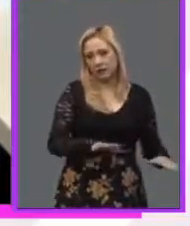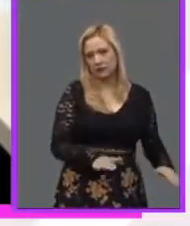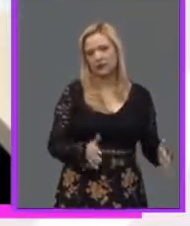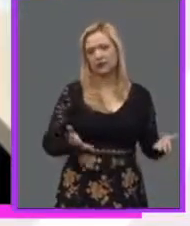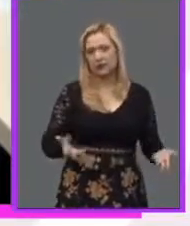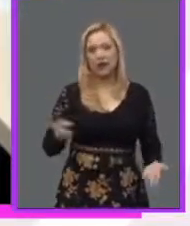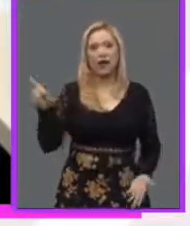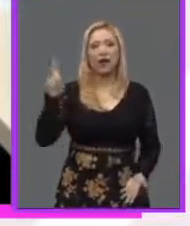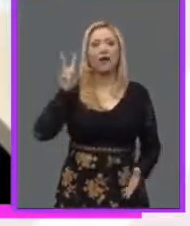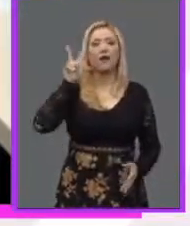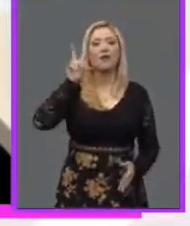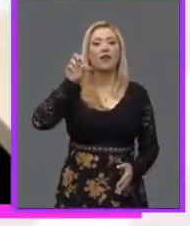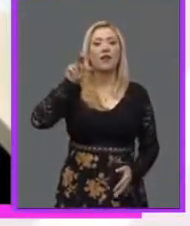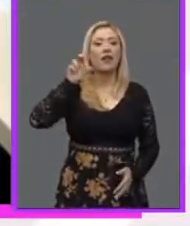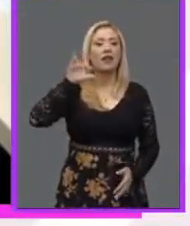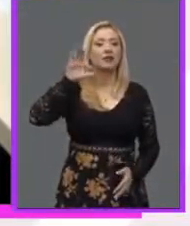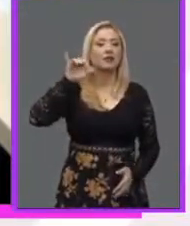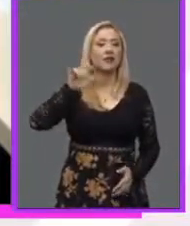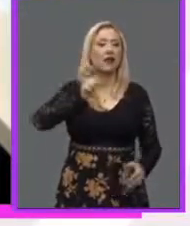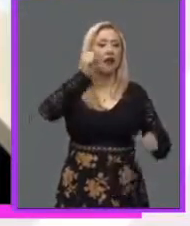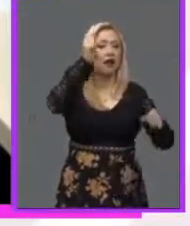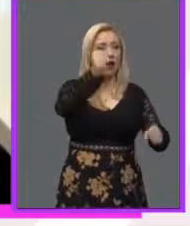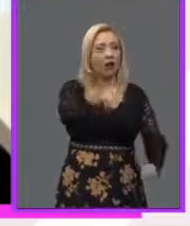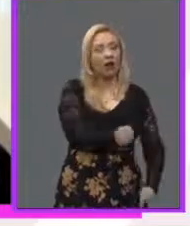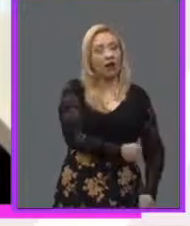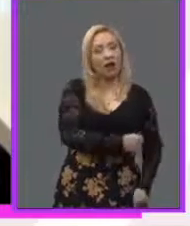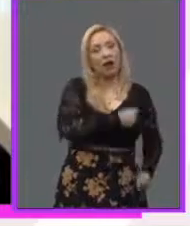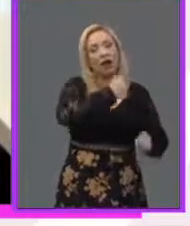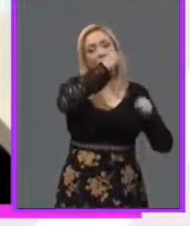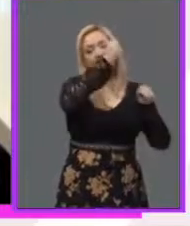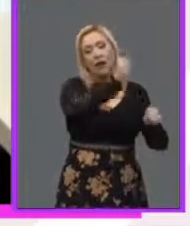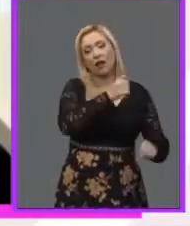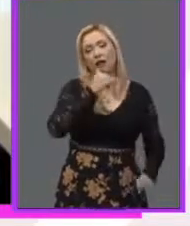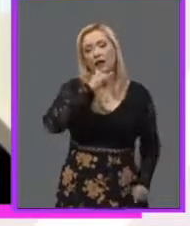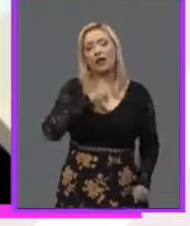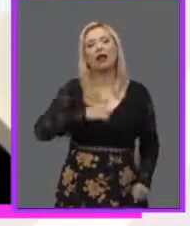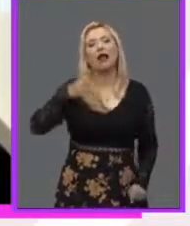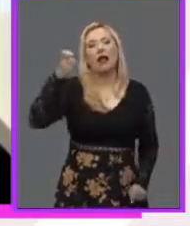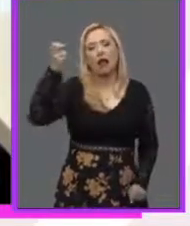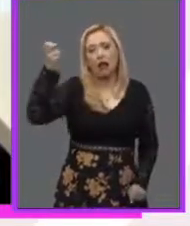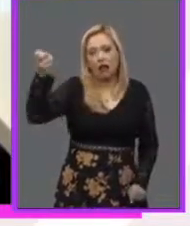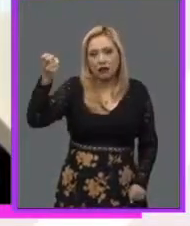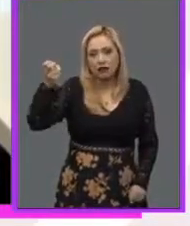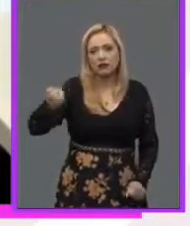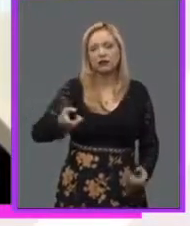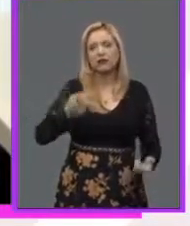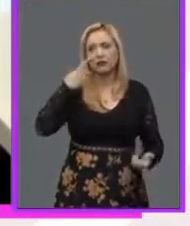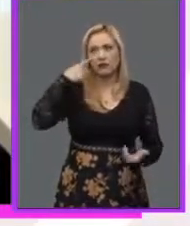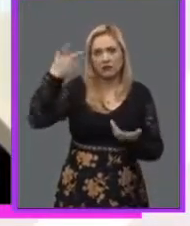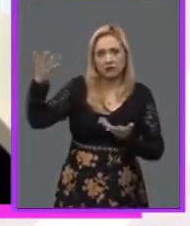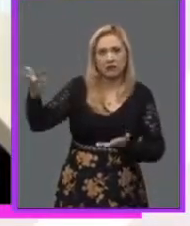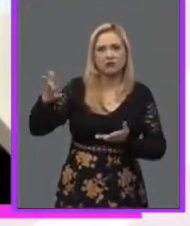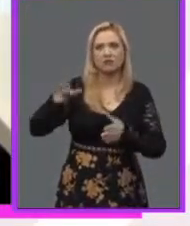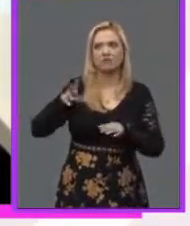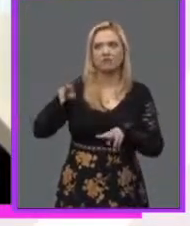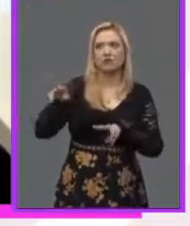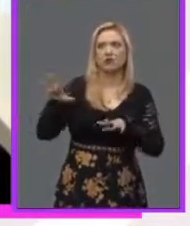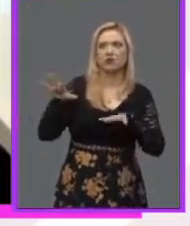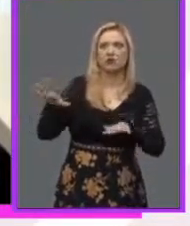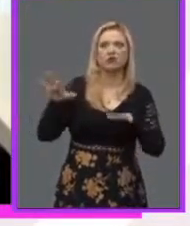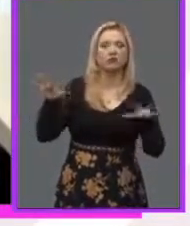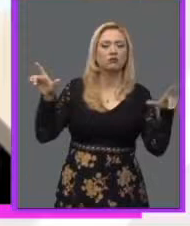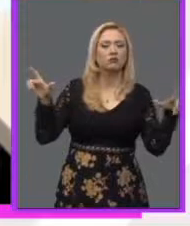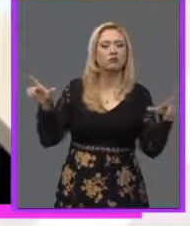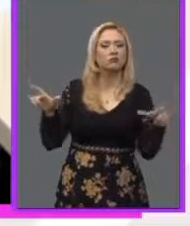de lo que pasa, es como un caso muy extremo, pero que también representa el peligro de dónde pueden ir muchas otras ciudades. Nos está